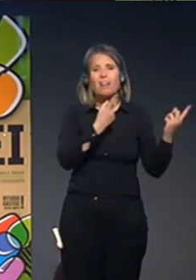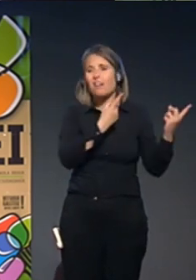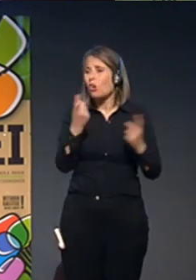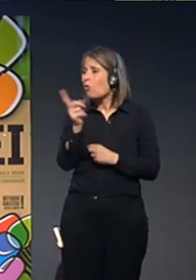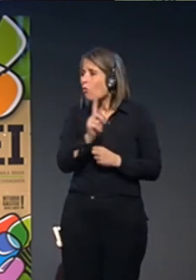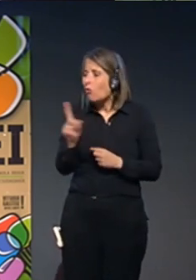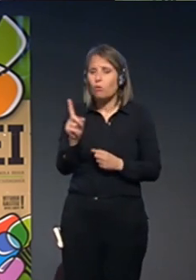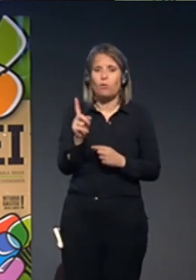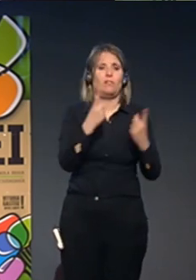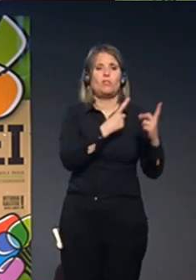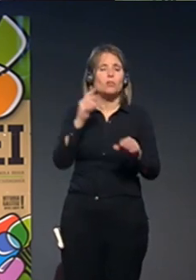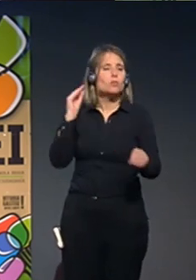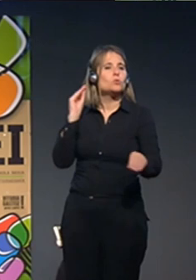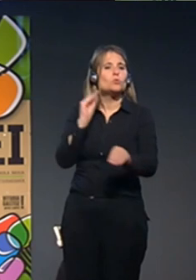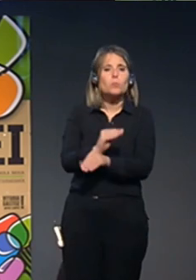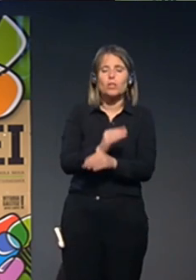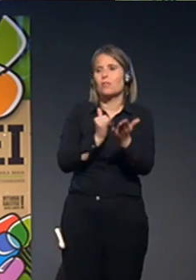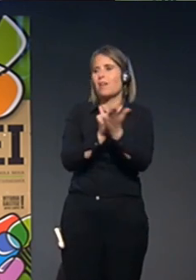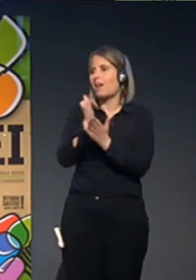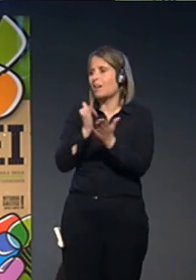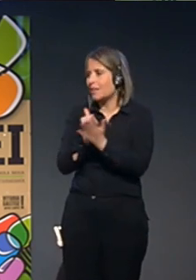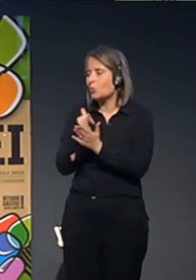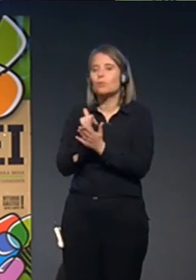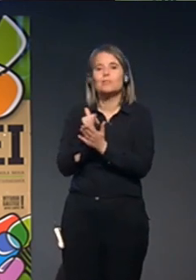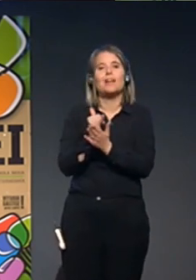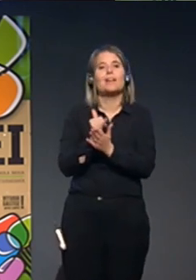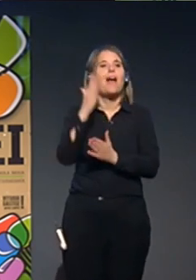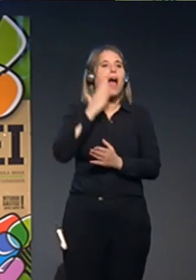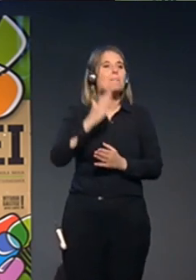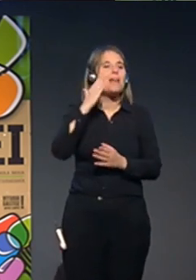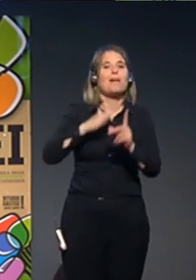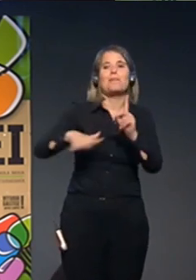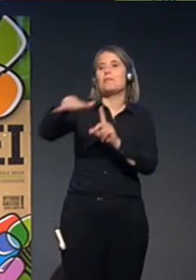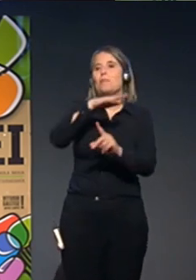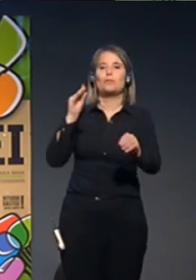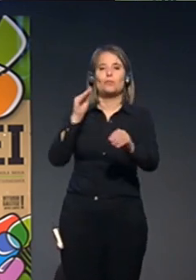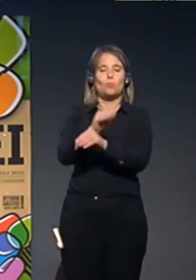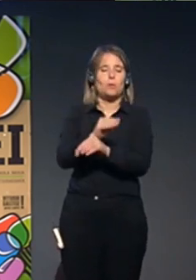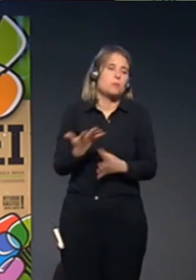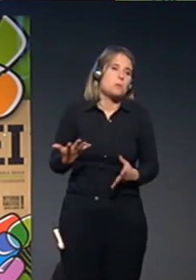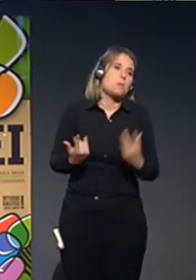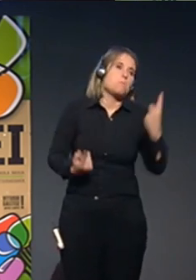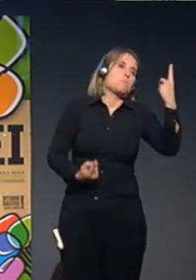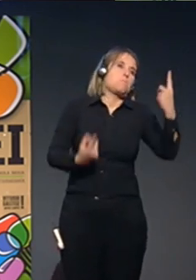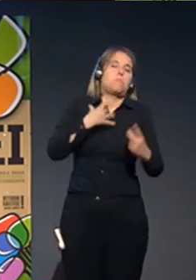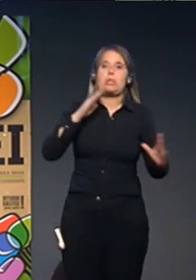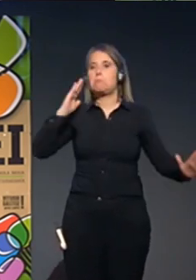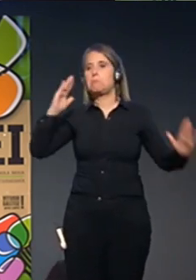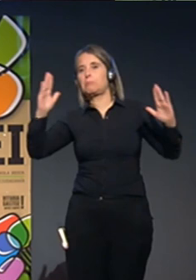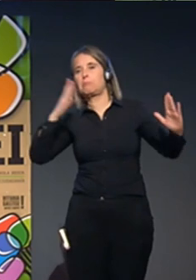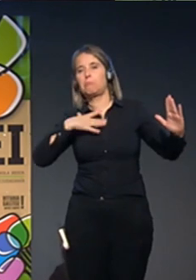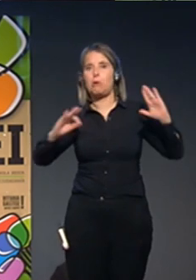En mi opinión subvencionar la agricultura amigable con el medio ambiente A lo mejor durante un periodo